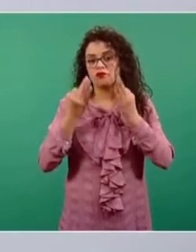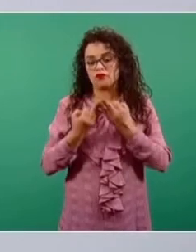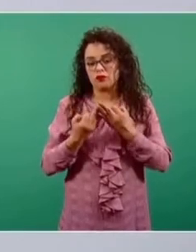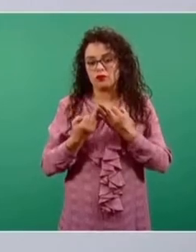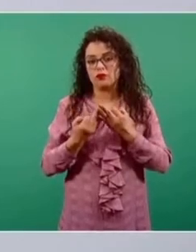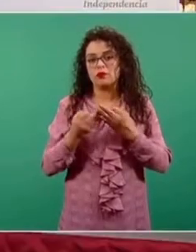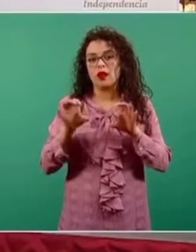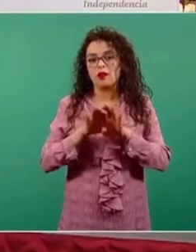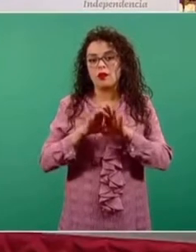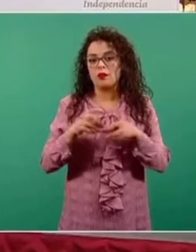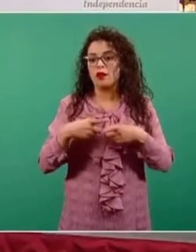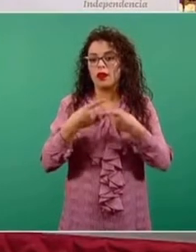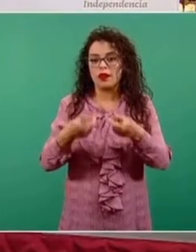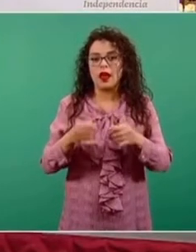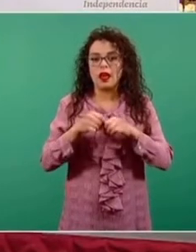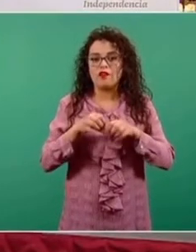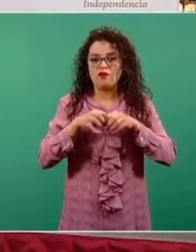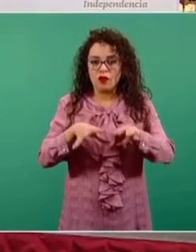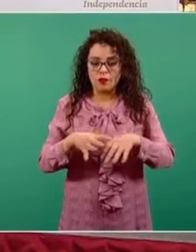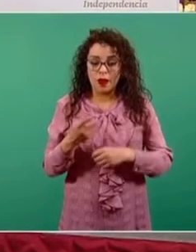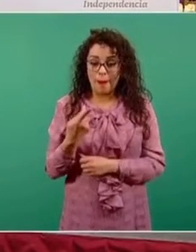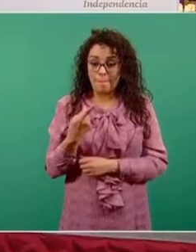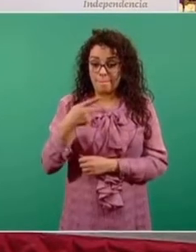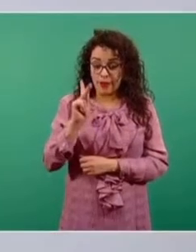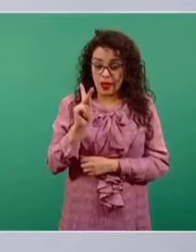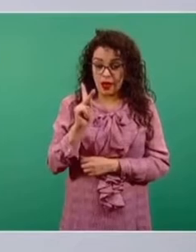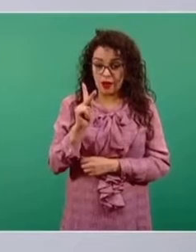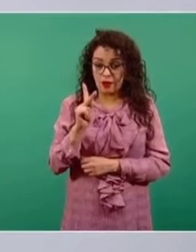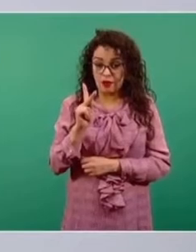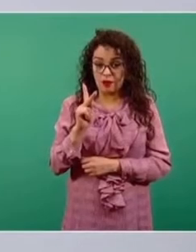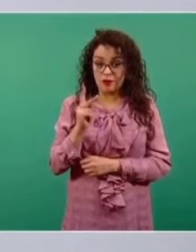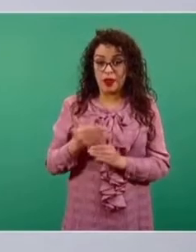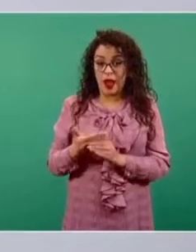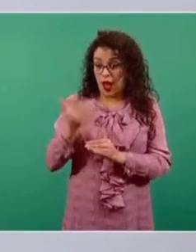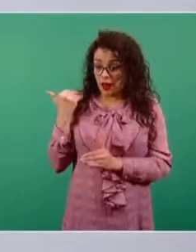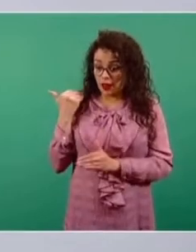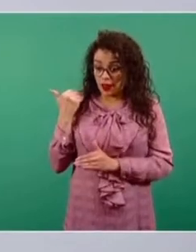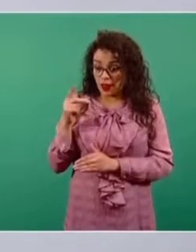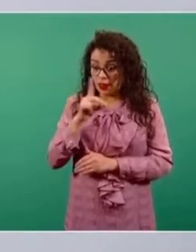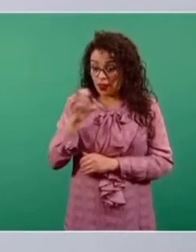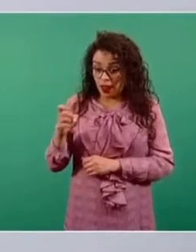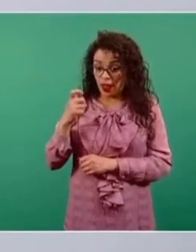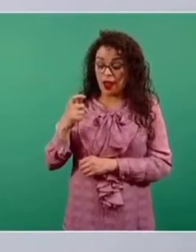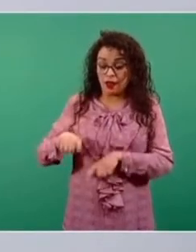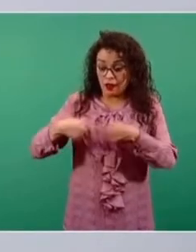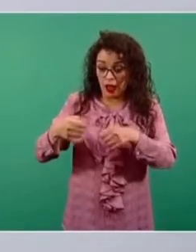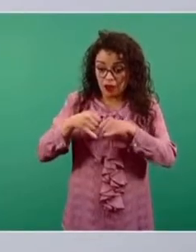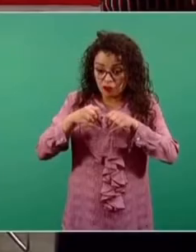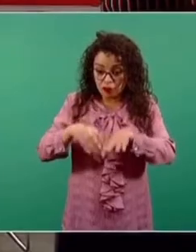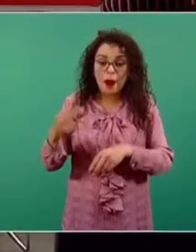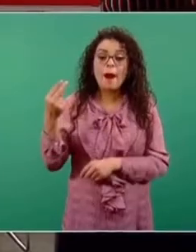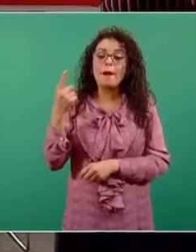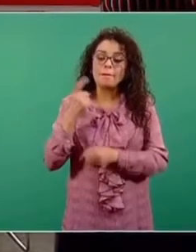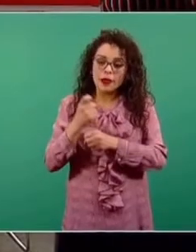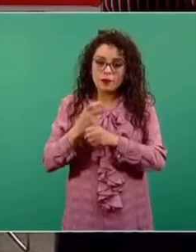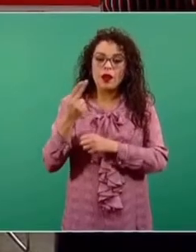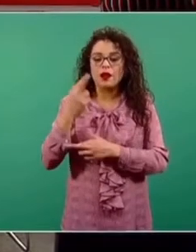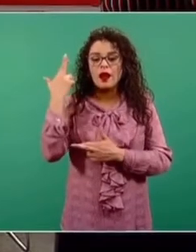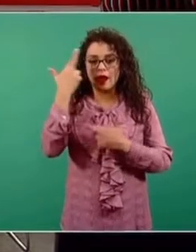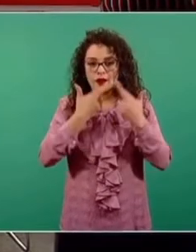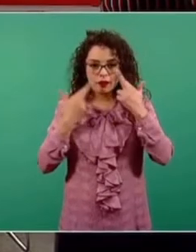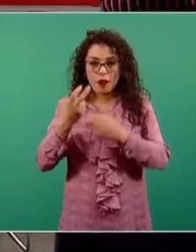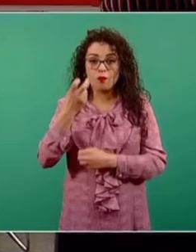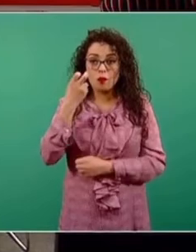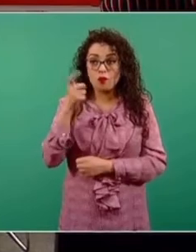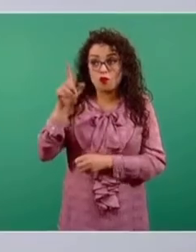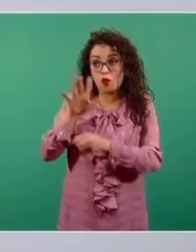llega la información, pero más allá de primero llegar la información, también está el tema de que entonces hay que validarla. Y es por eso la autoridad local la que